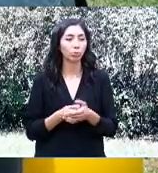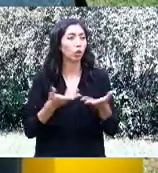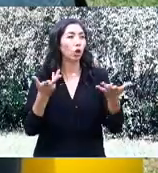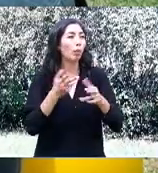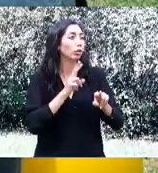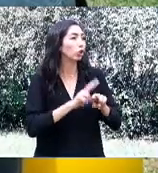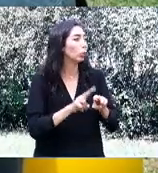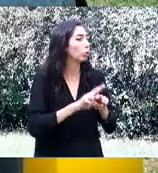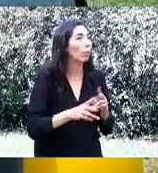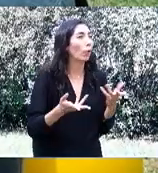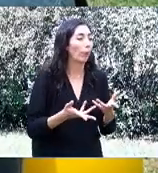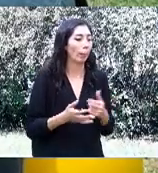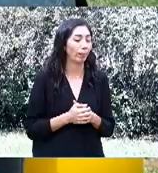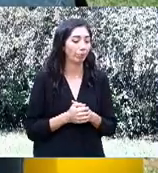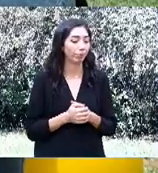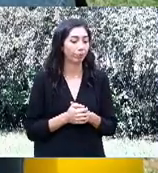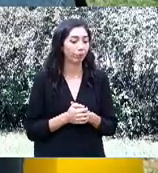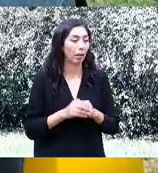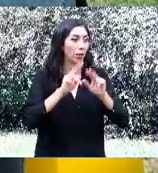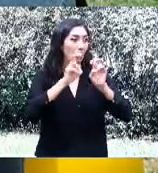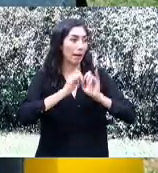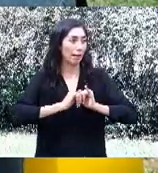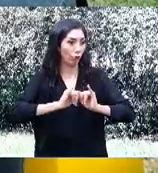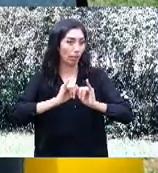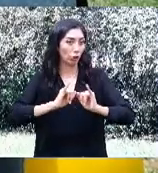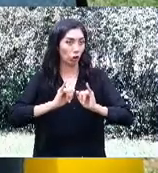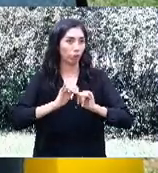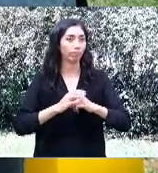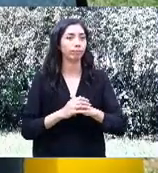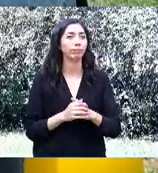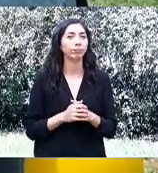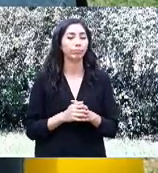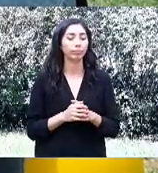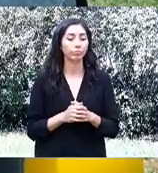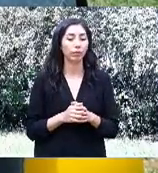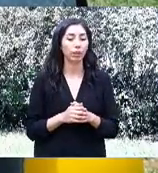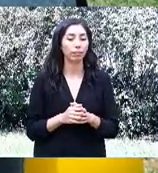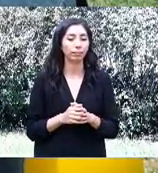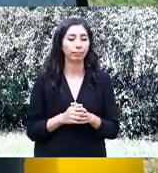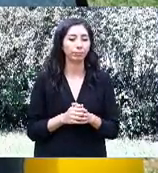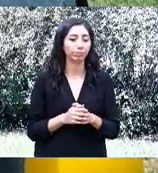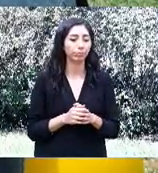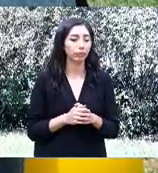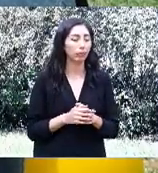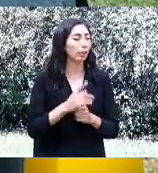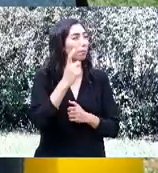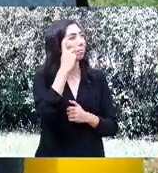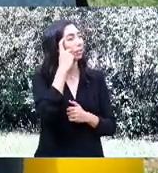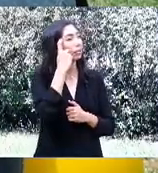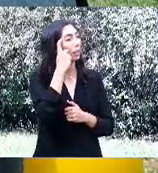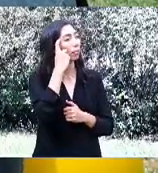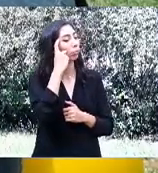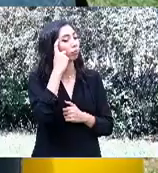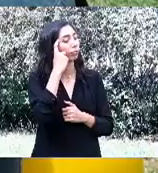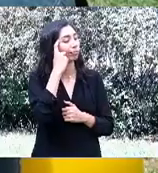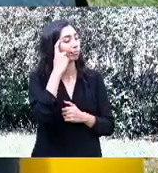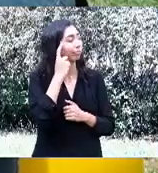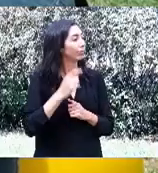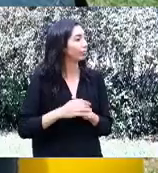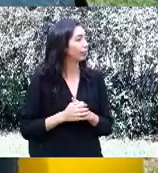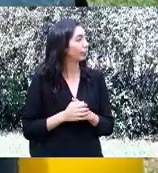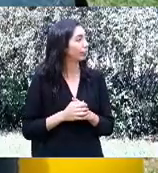resolvemos desde los contenidos porque también pensamos de que eh tal vez esto no es tan